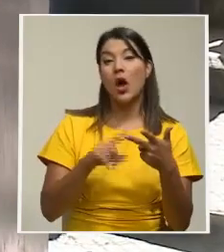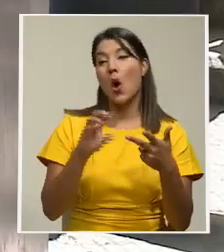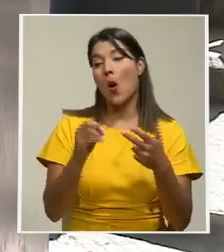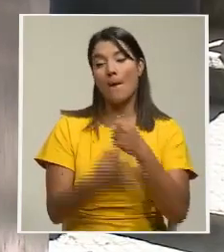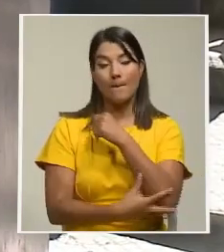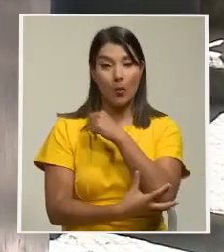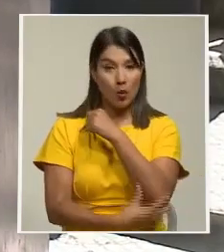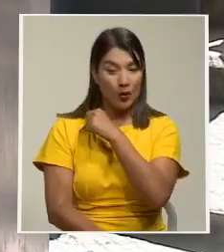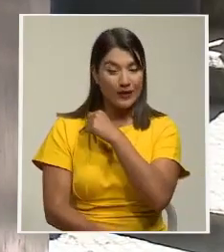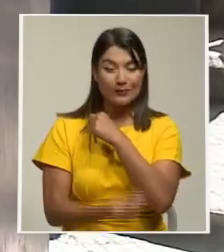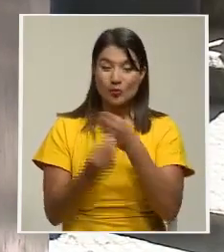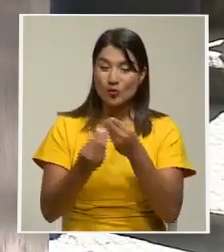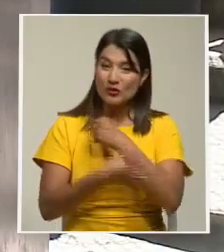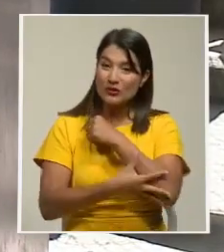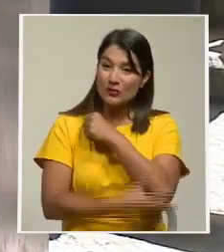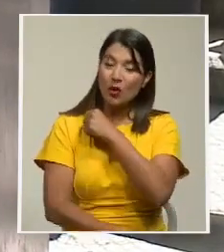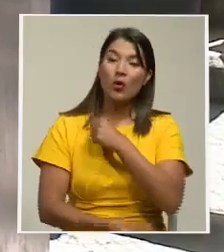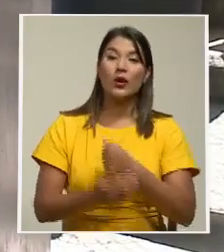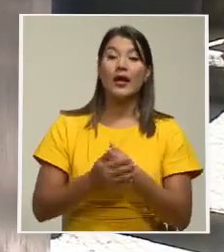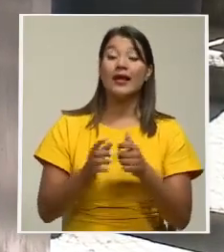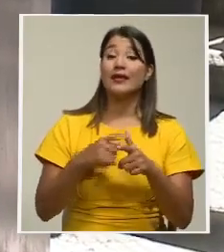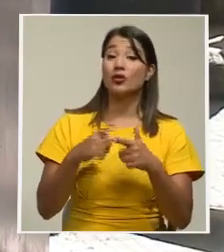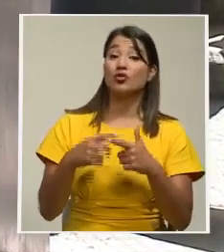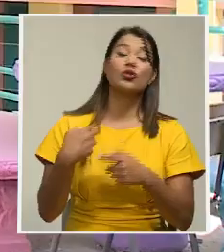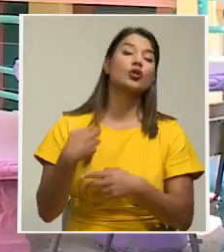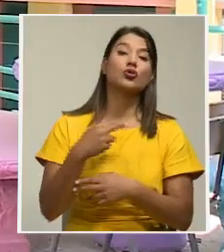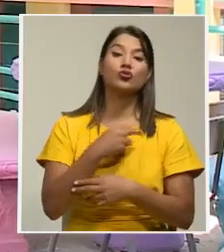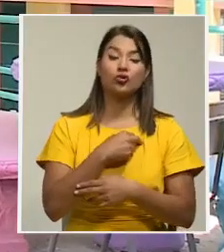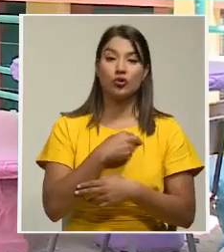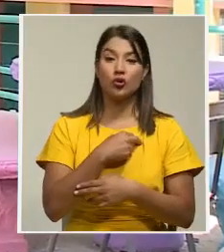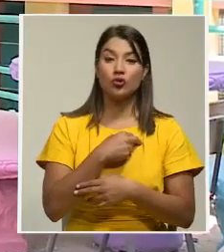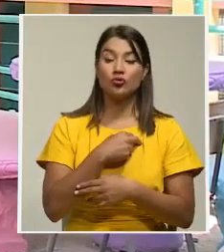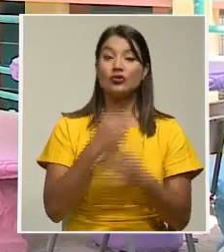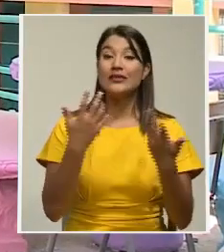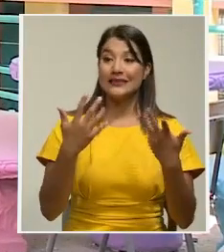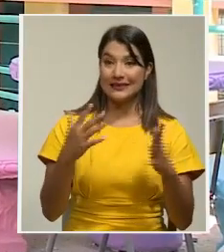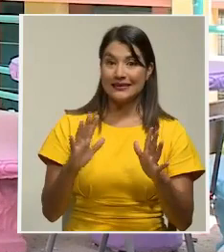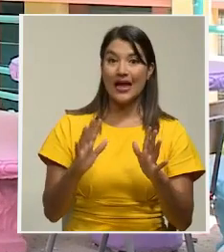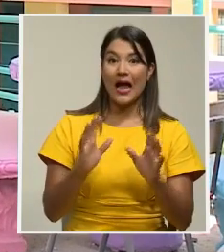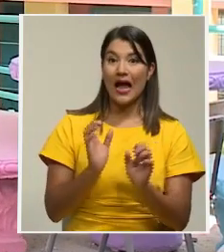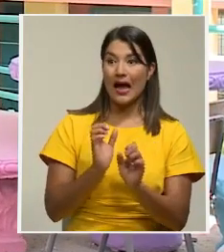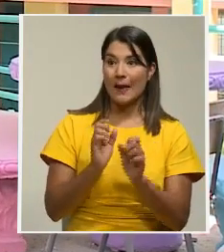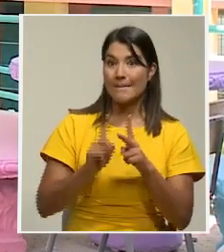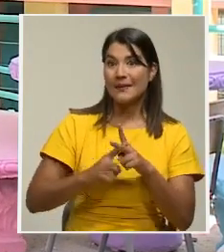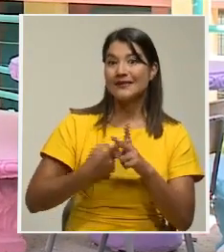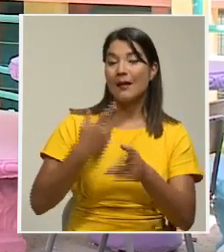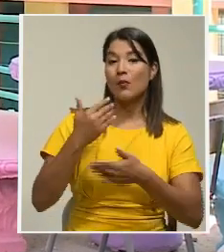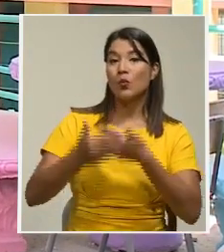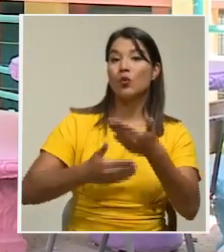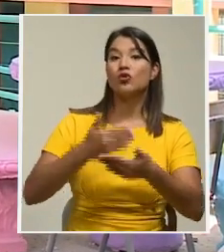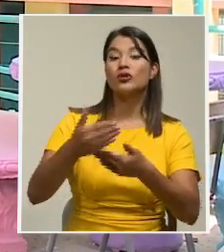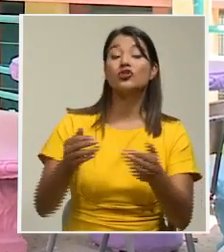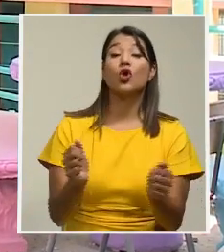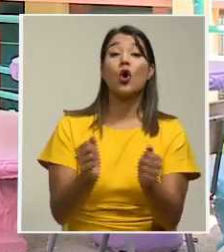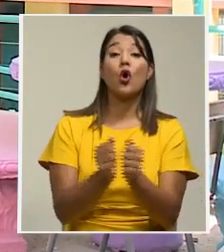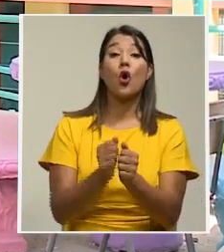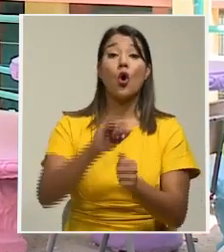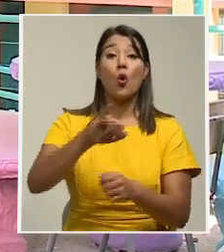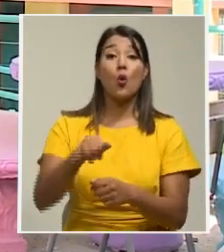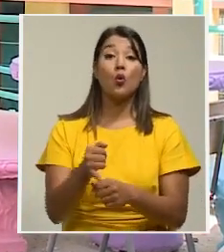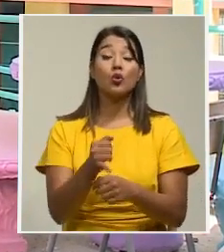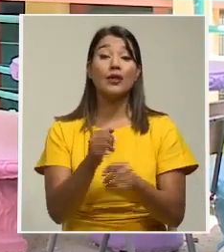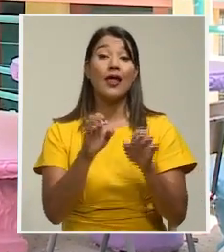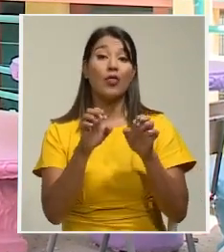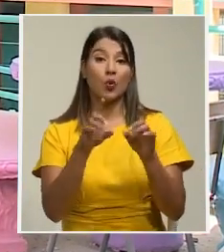pobreza extrema, nosotros hemos tramitado varias gestiones con las juntas de educación y hemos